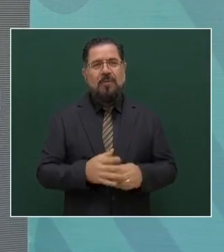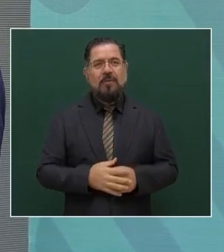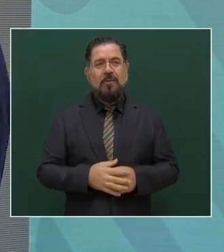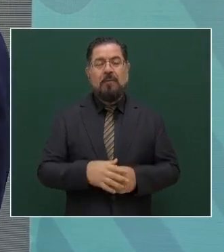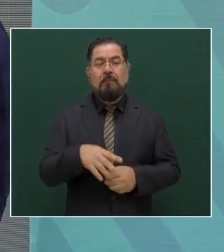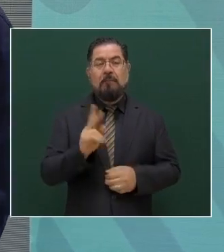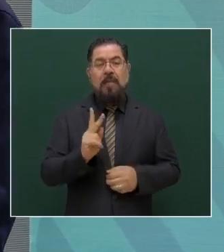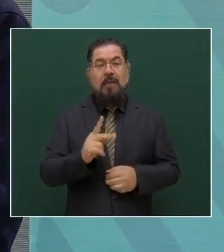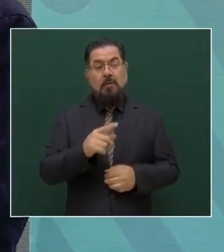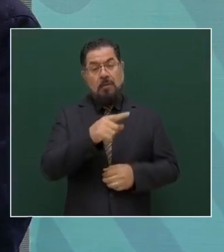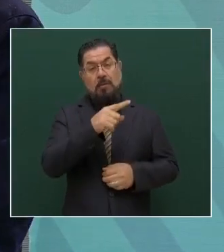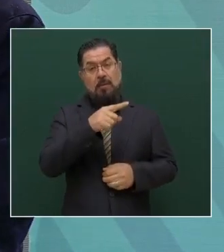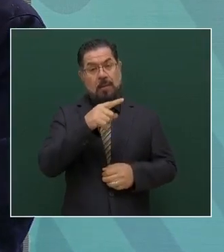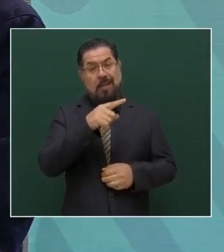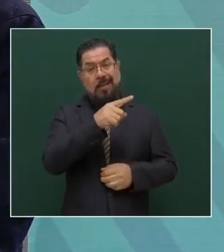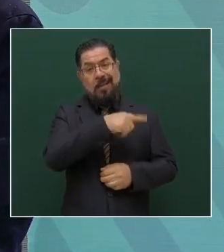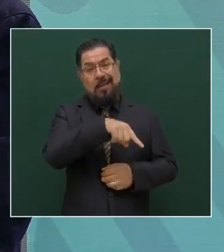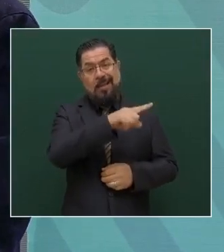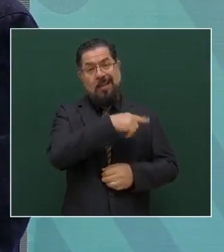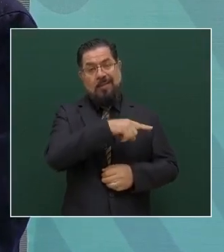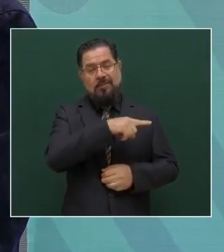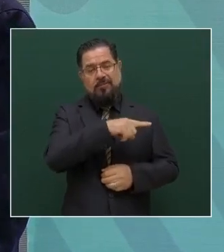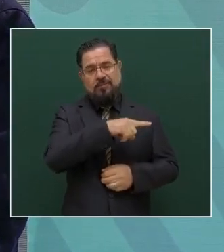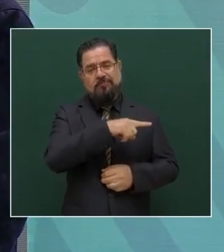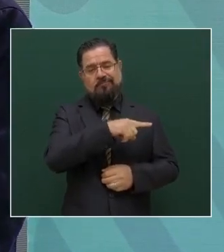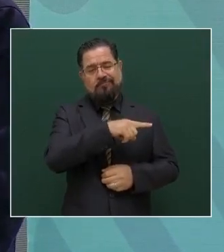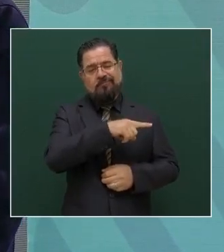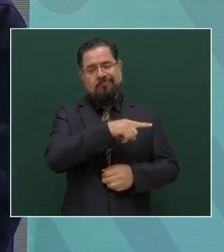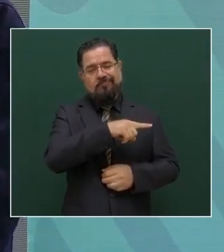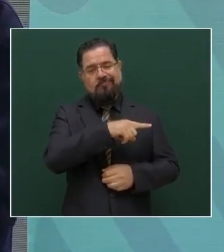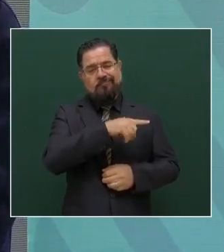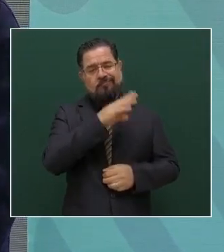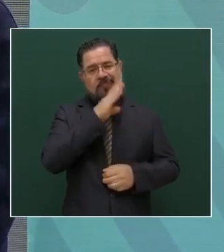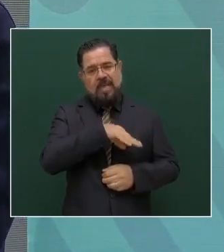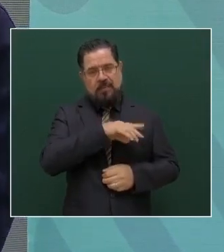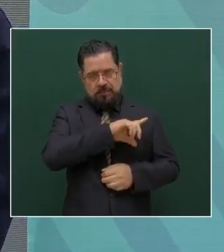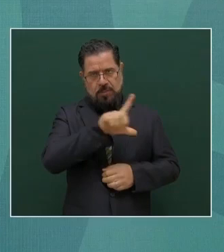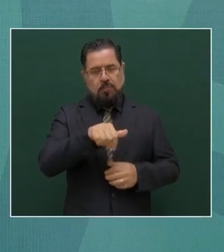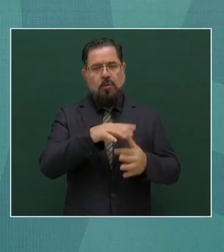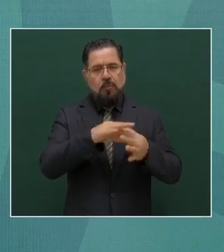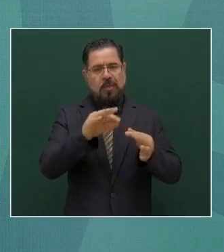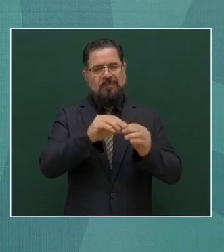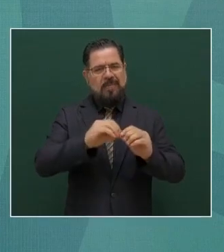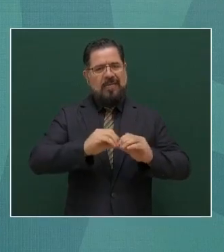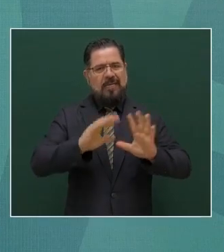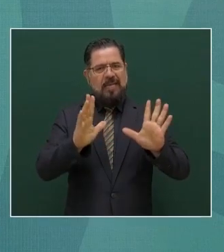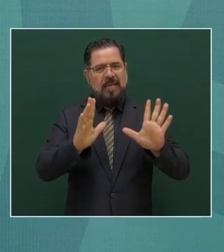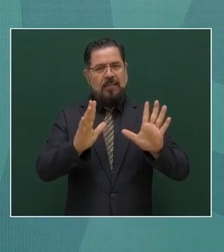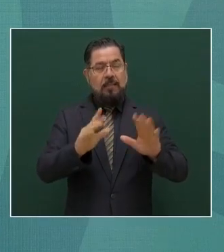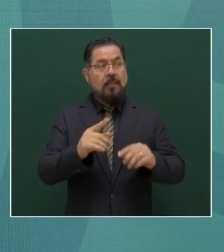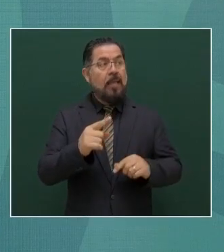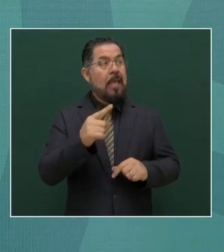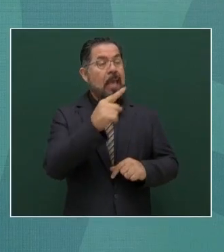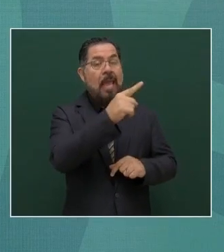Pero todo eso lo vamos a aclarar, porque no es nada más el que hayan